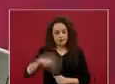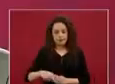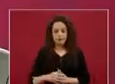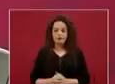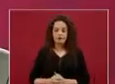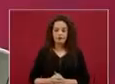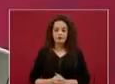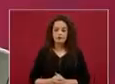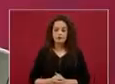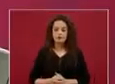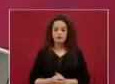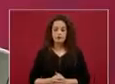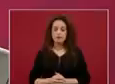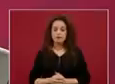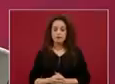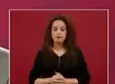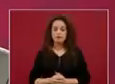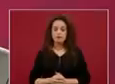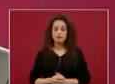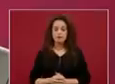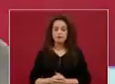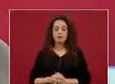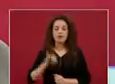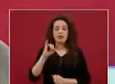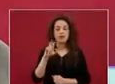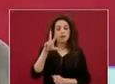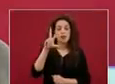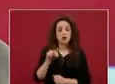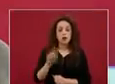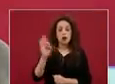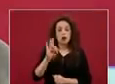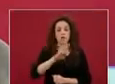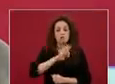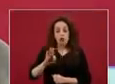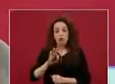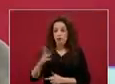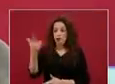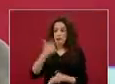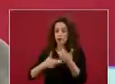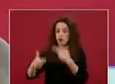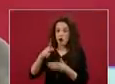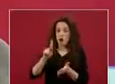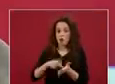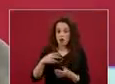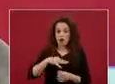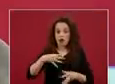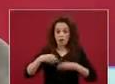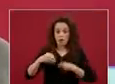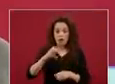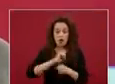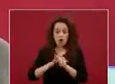tempranos de el repunte de la epidemia de COVID, eso no lo podemos saber, no hay manera de